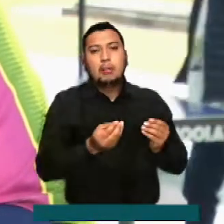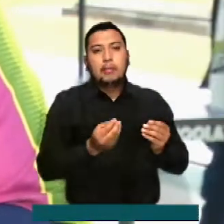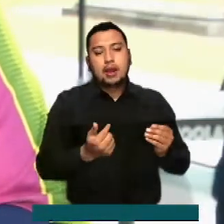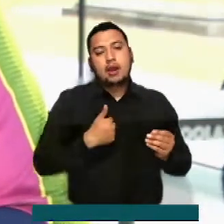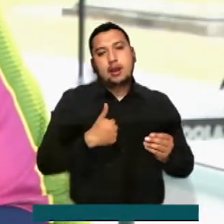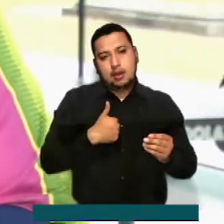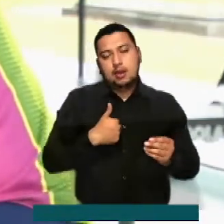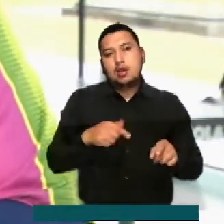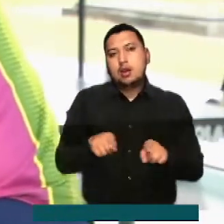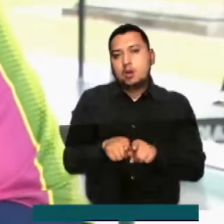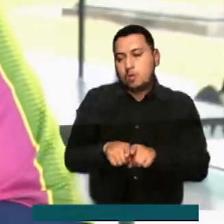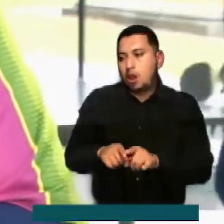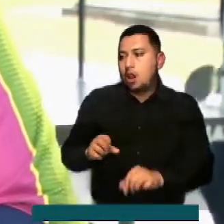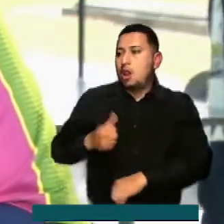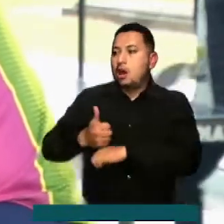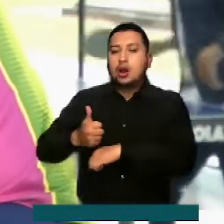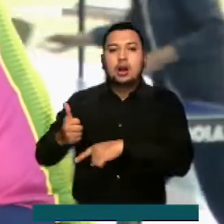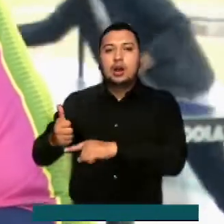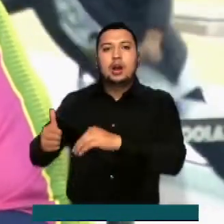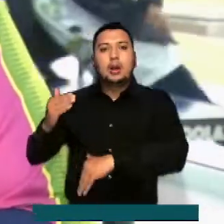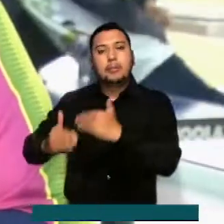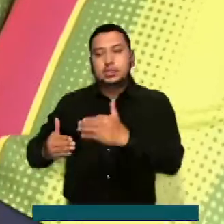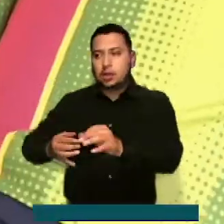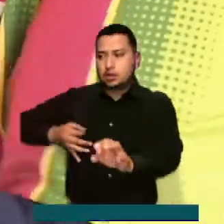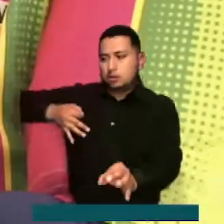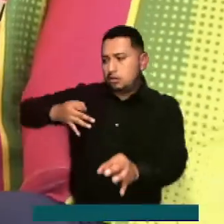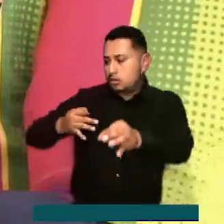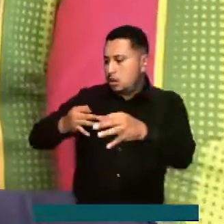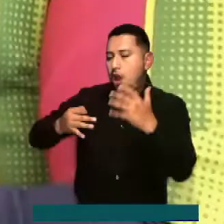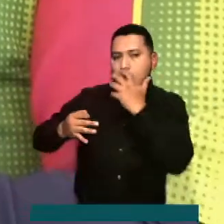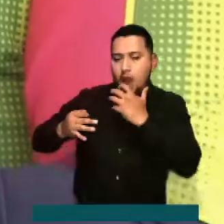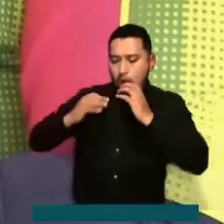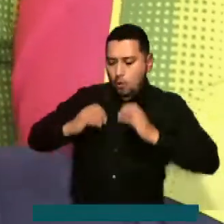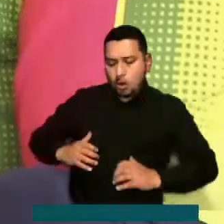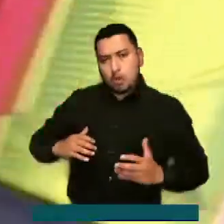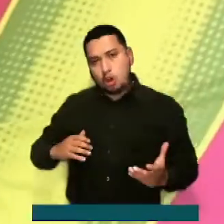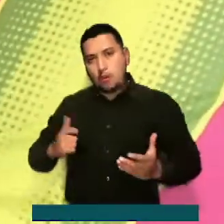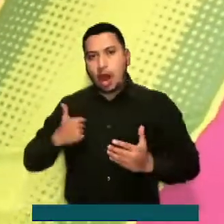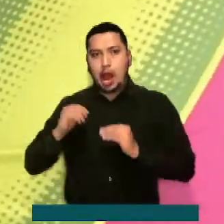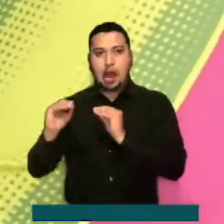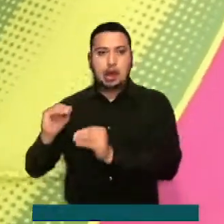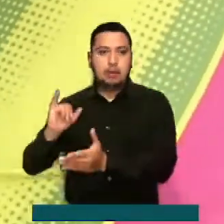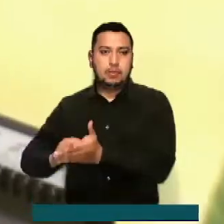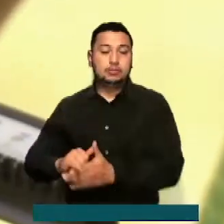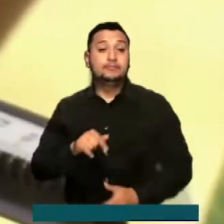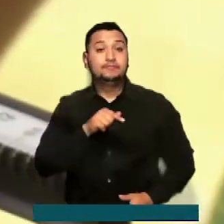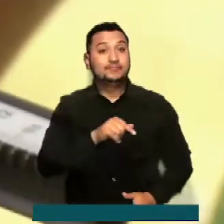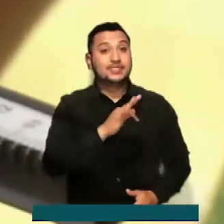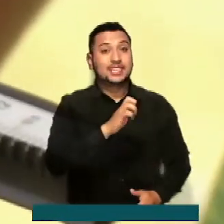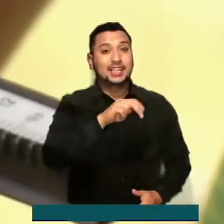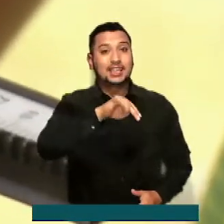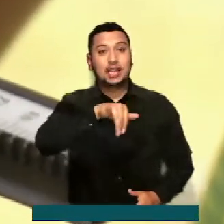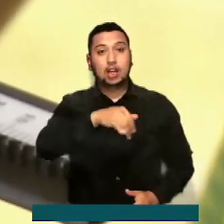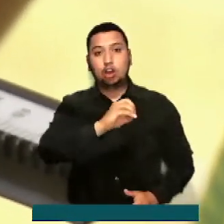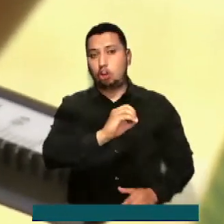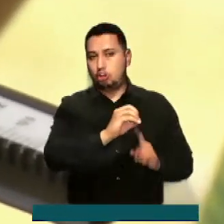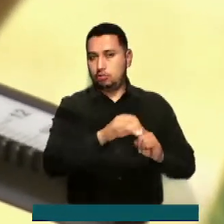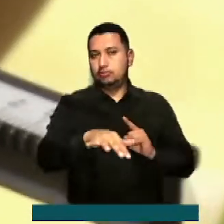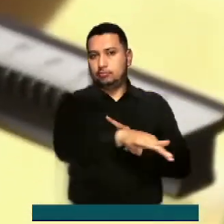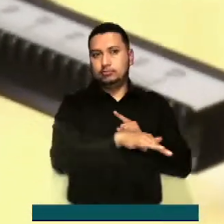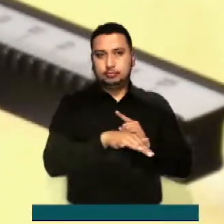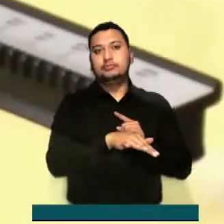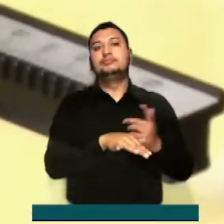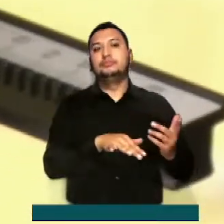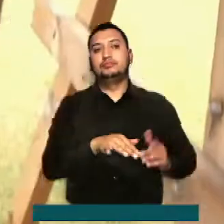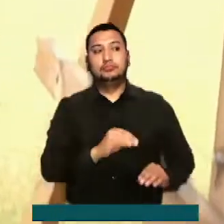activación y al calentamiento del deporte está en la escuela de formación de tengo la inclusión cumple un papel importante por eso es una